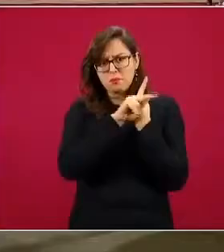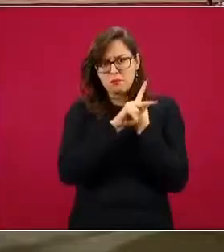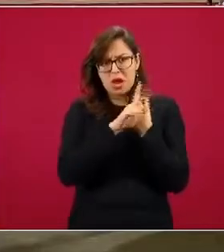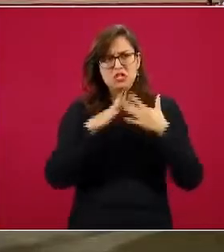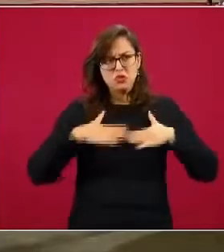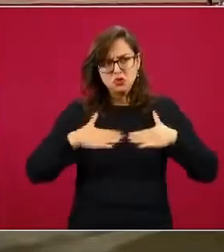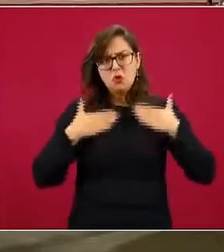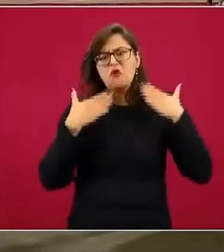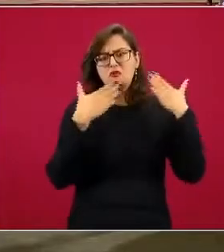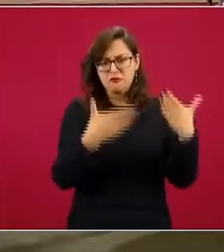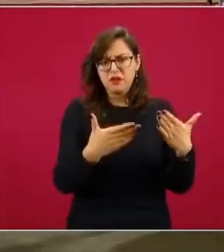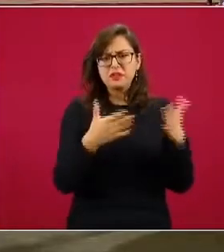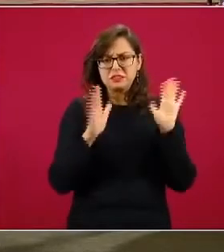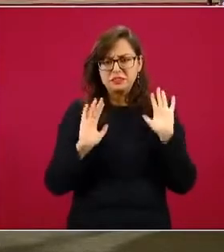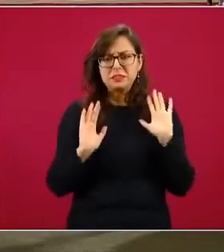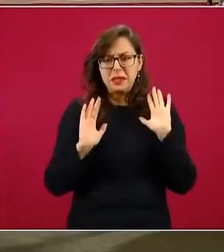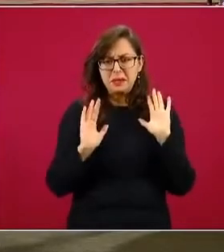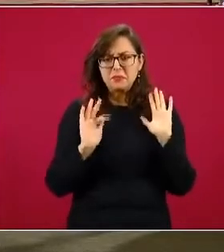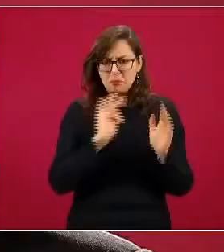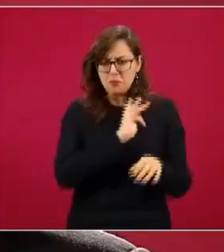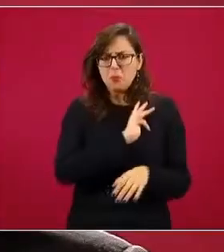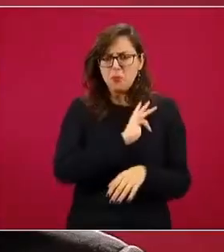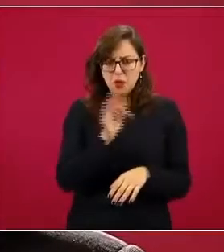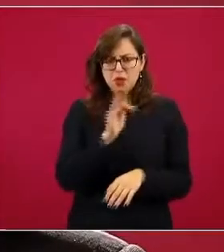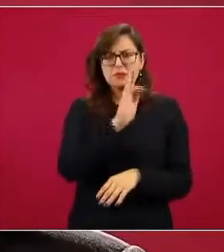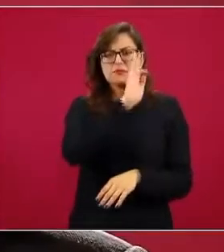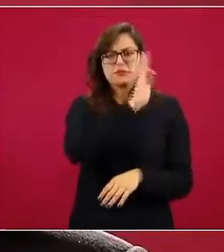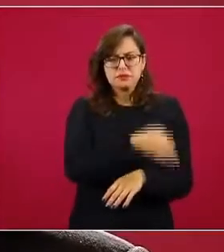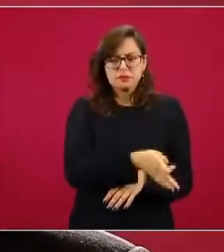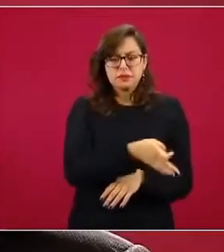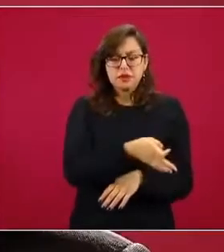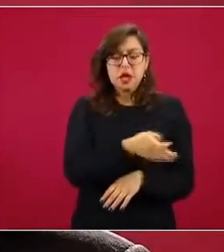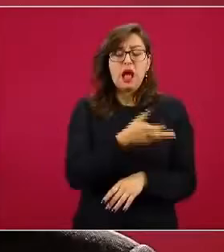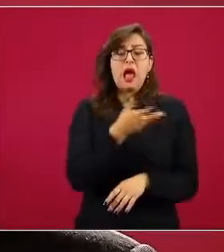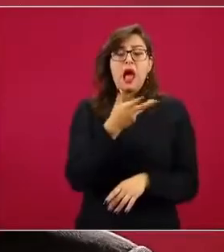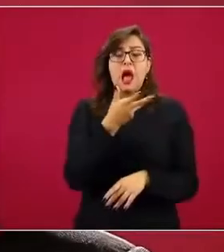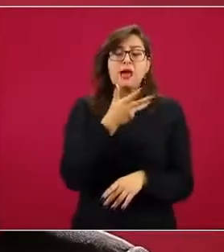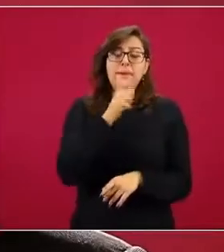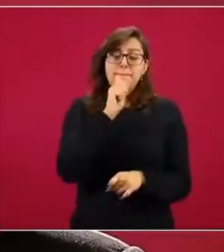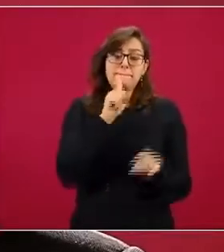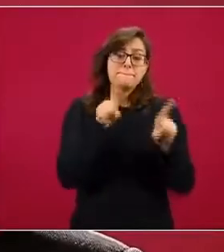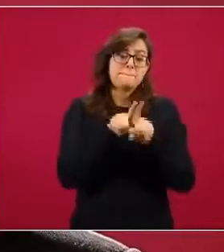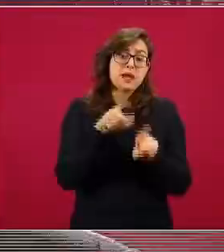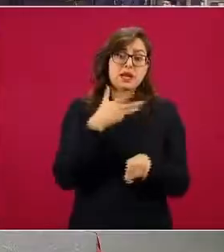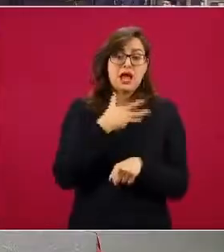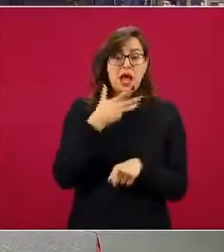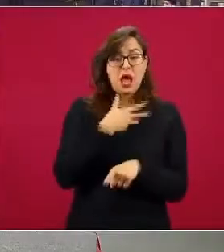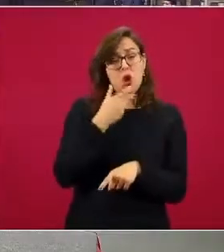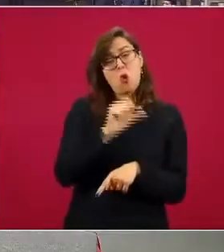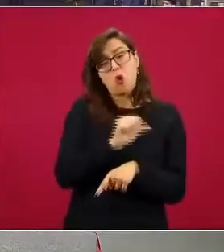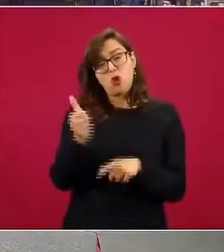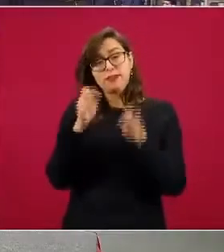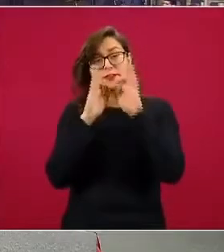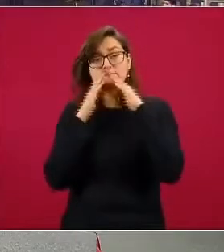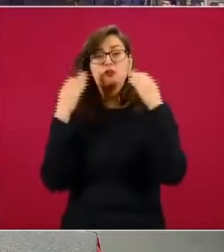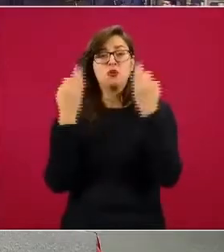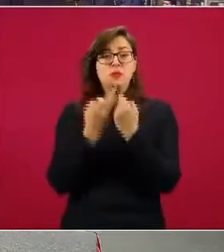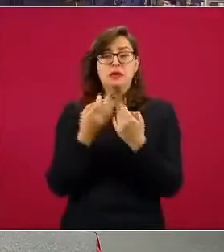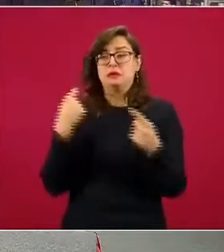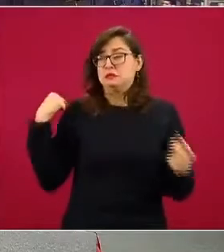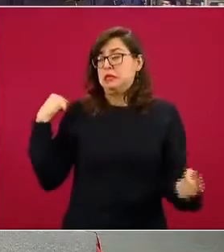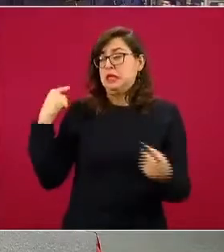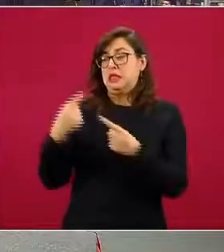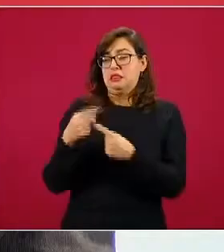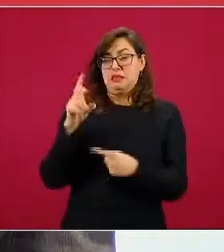le tiene confianza, por decirlo de alguna manera, y existe un mecanismo desde hace más de 28 años, casi